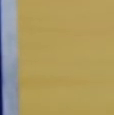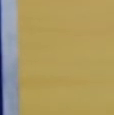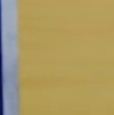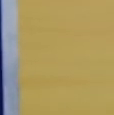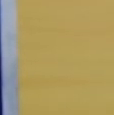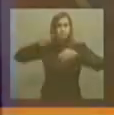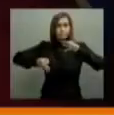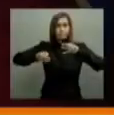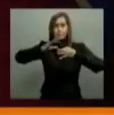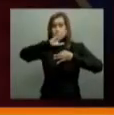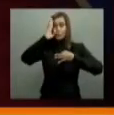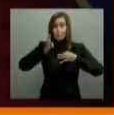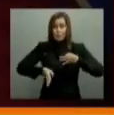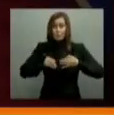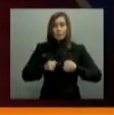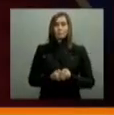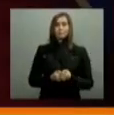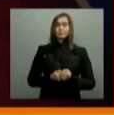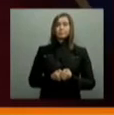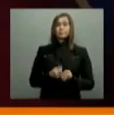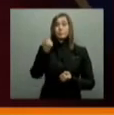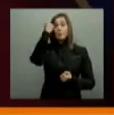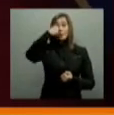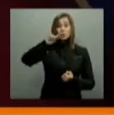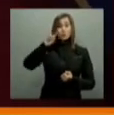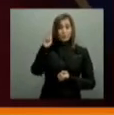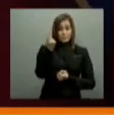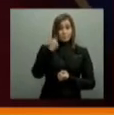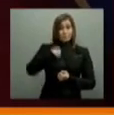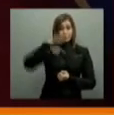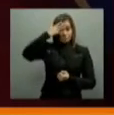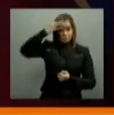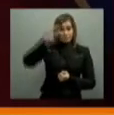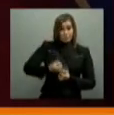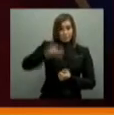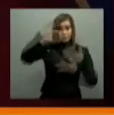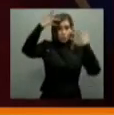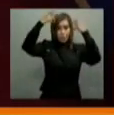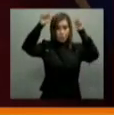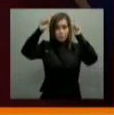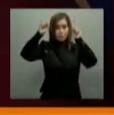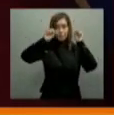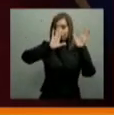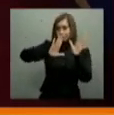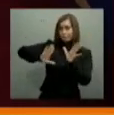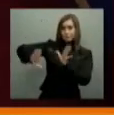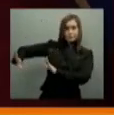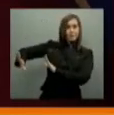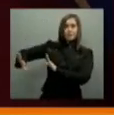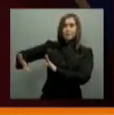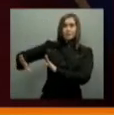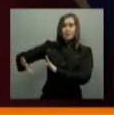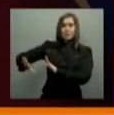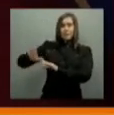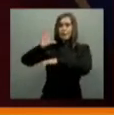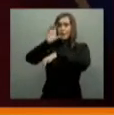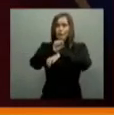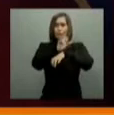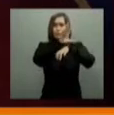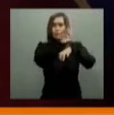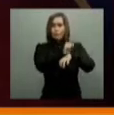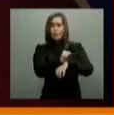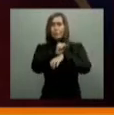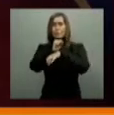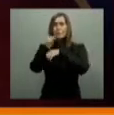afectuoso saludo a los profesionales de la salud es ag eso es eso fue una magnífica un magnífico momento